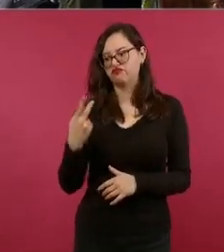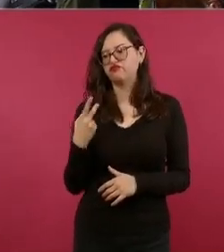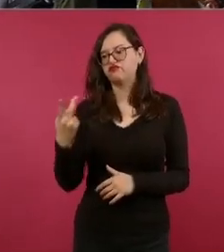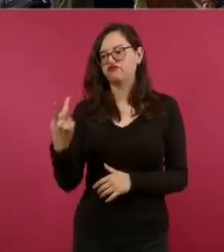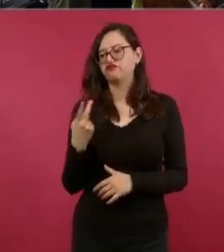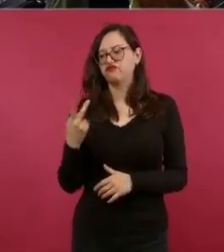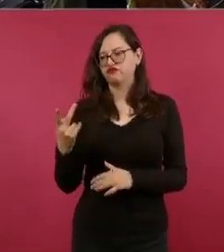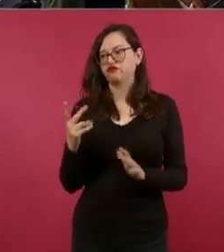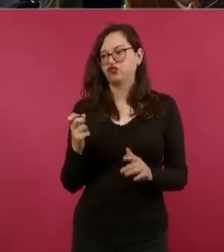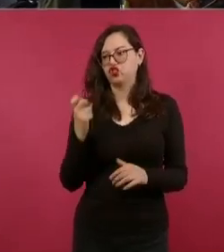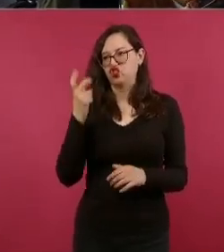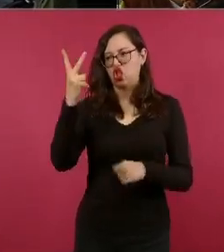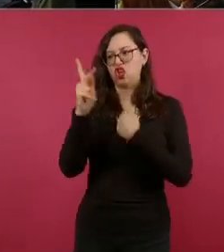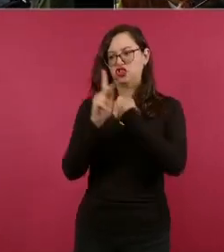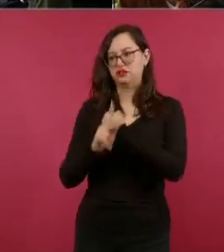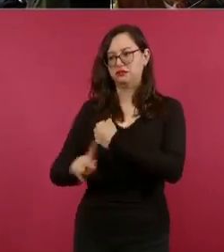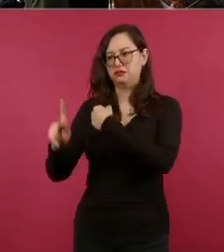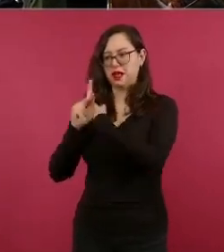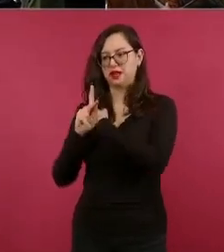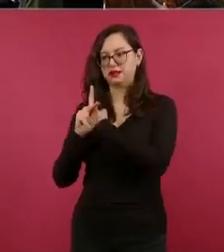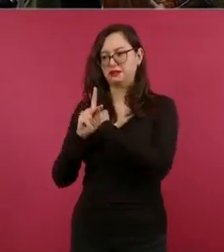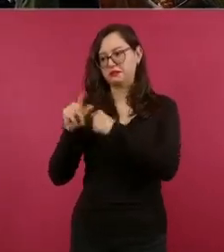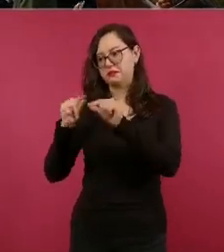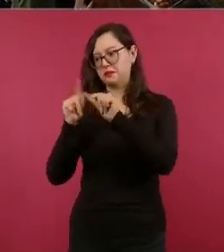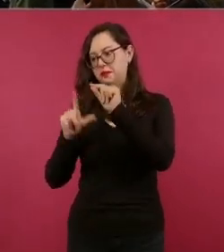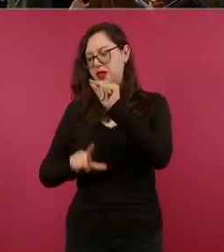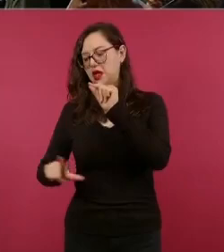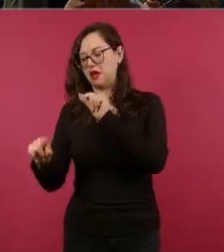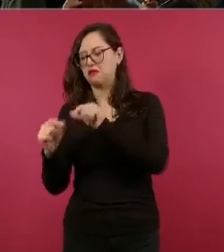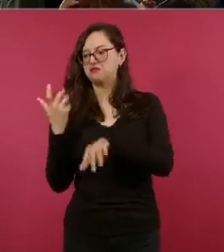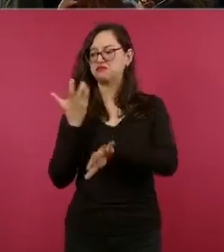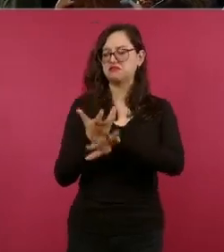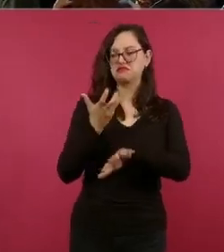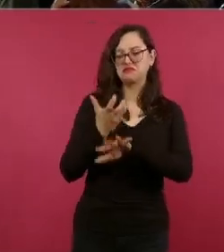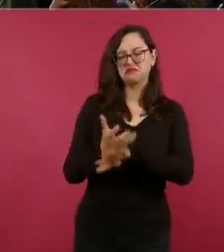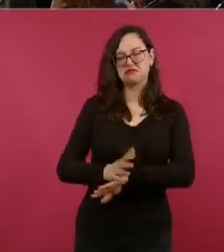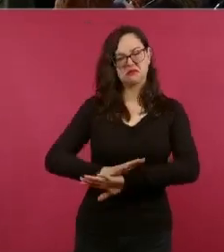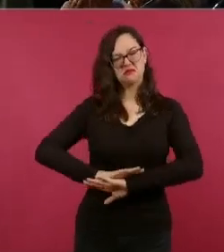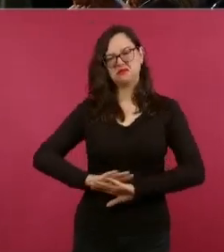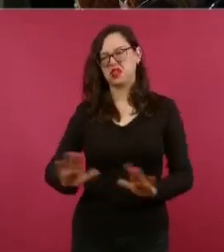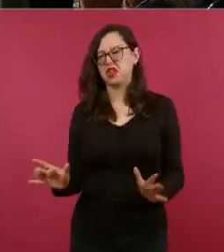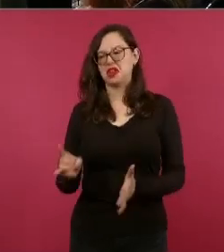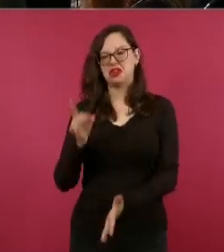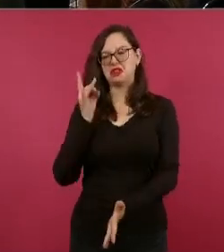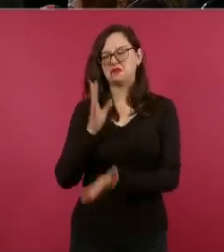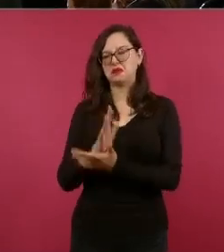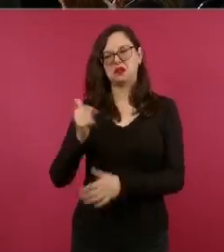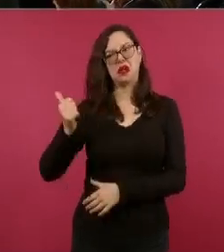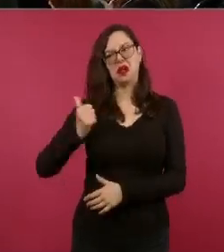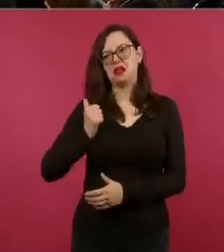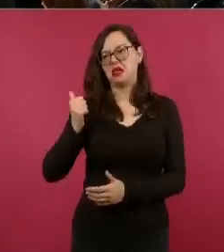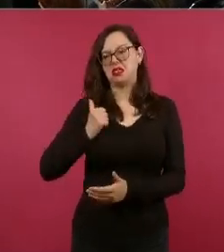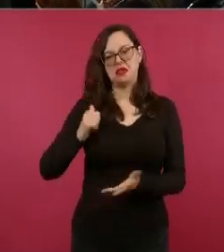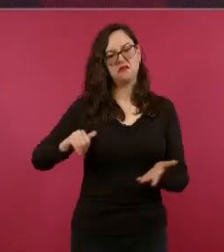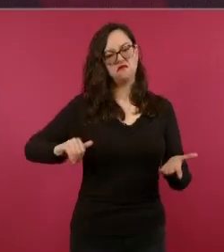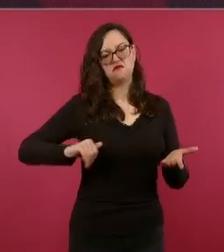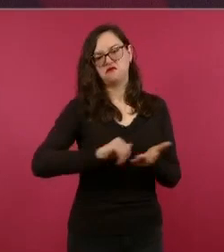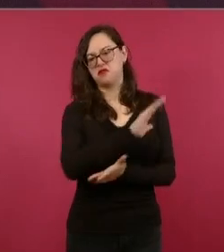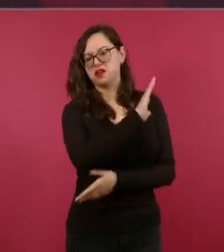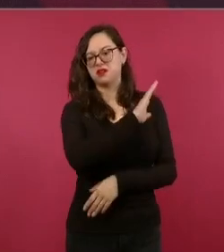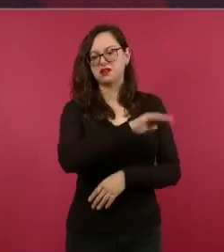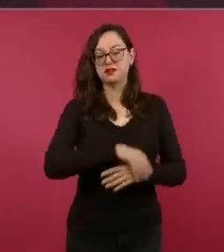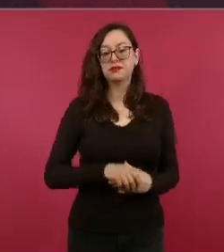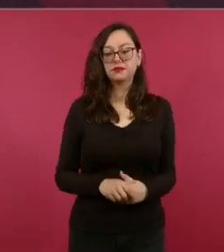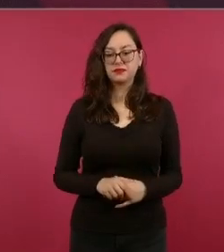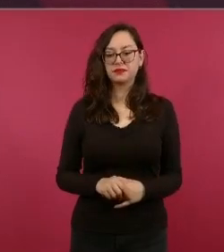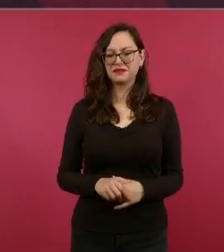de tres países se convirtiera en un tratado bilateral, México-Estados Unidos,